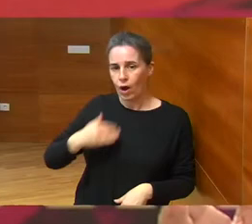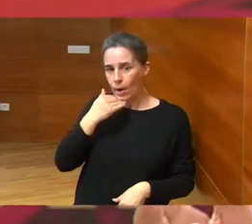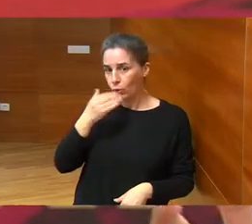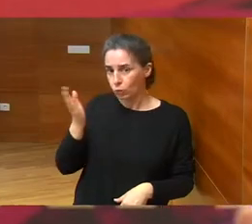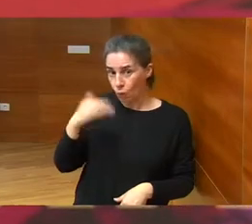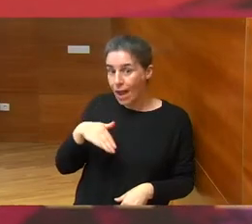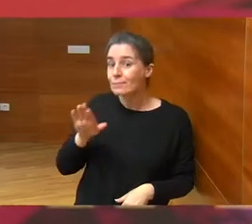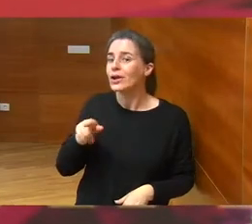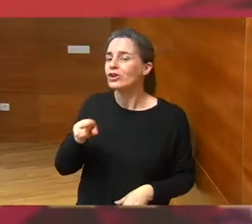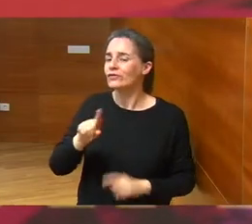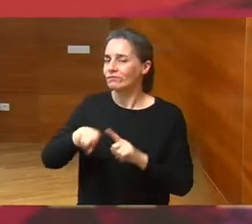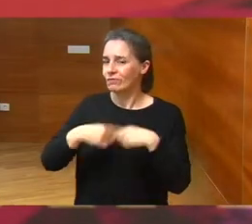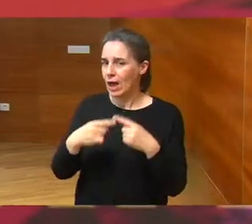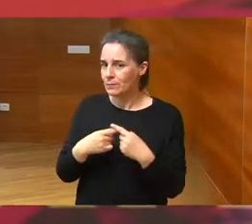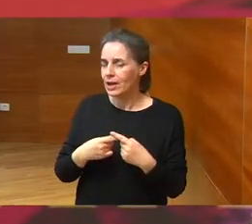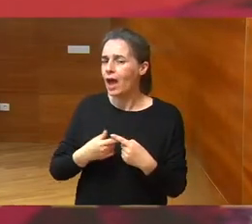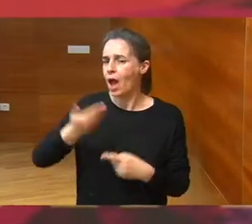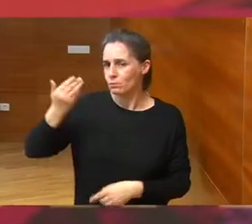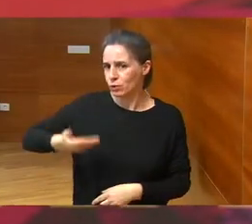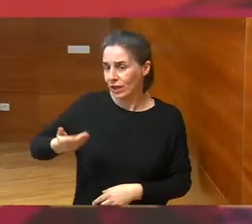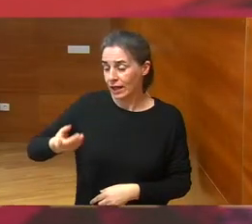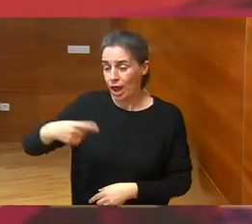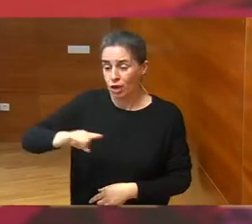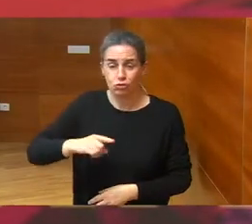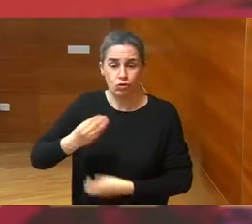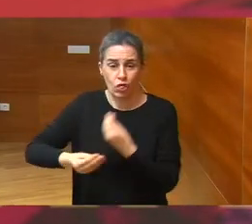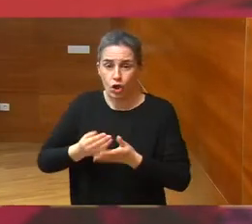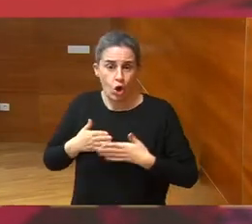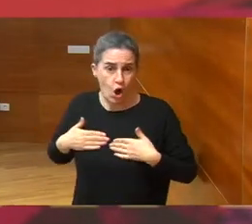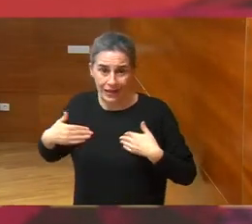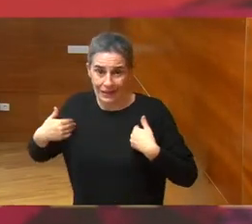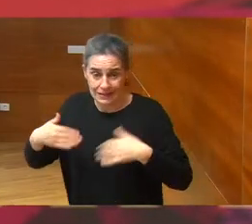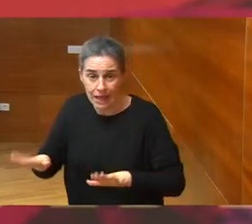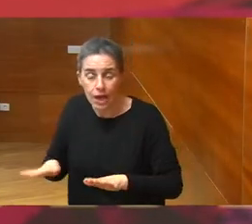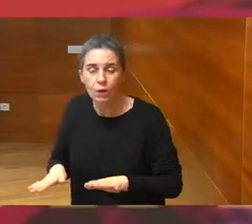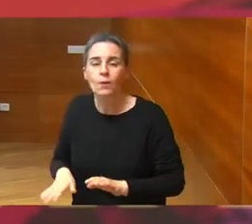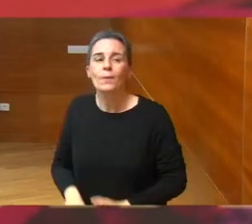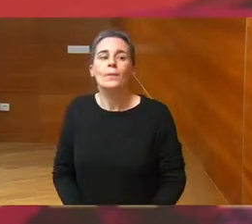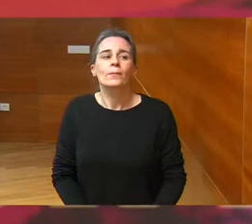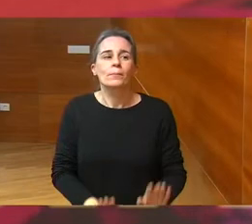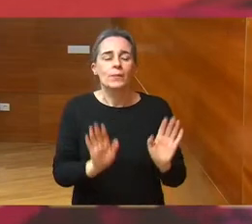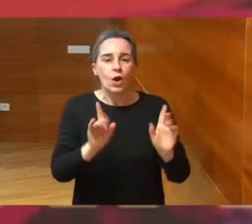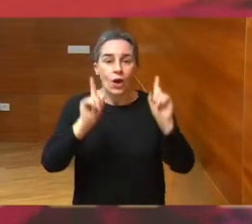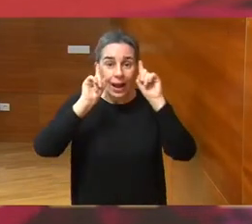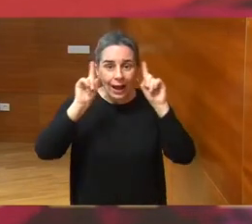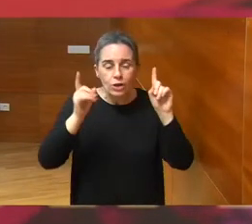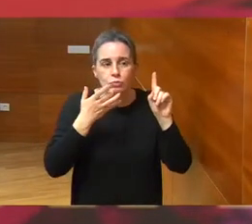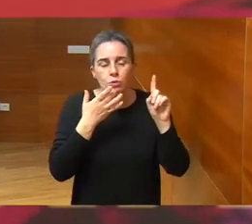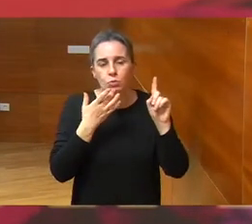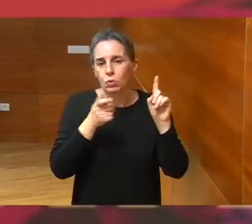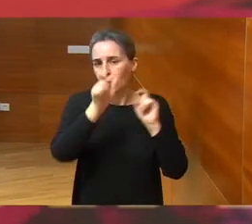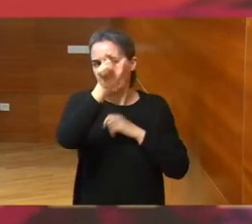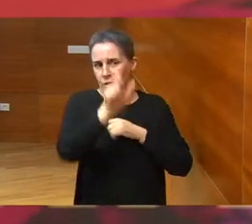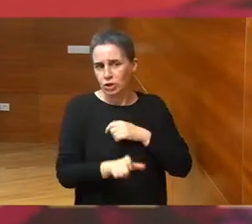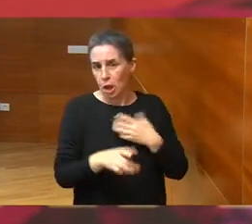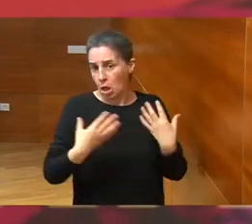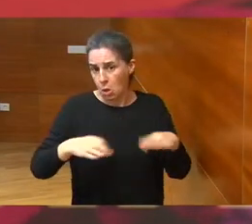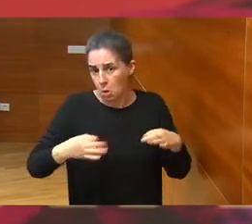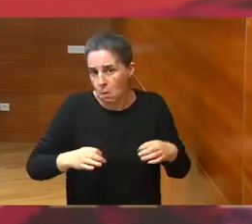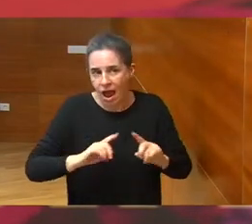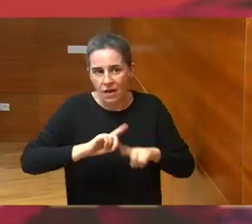ávida que quisieron No pero si llega a ser una una mujer normal de una familia normal